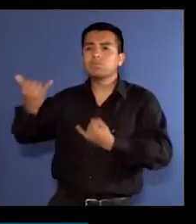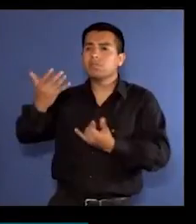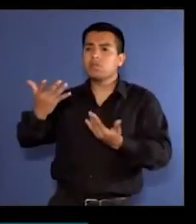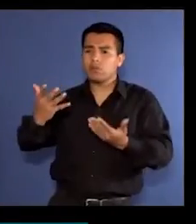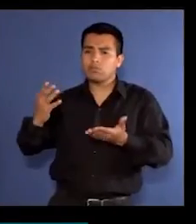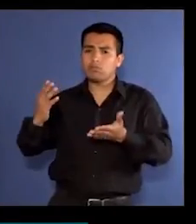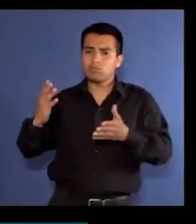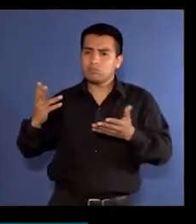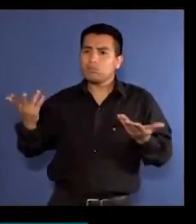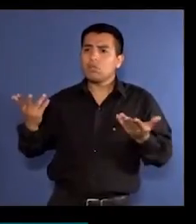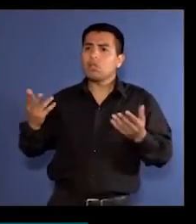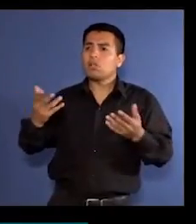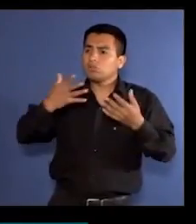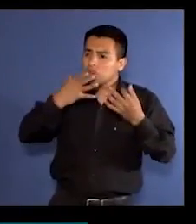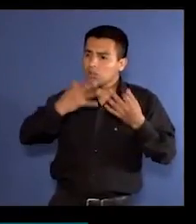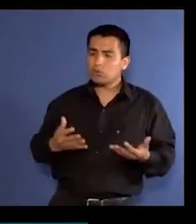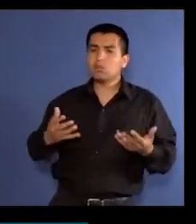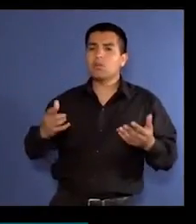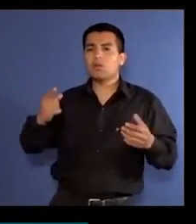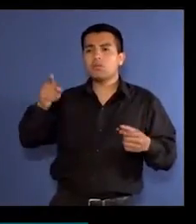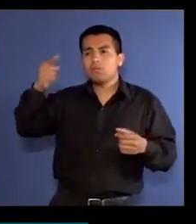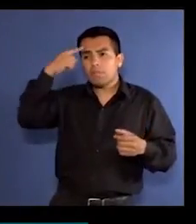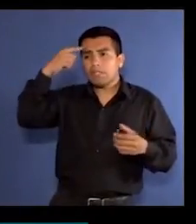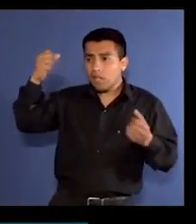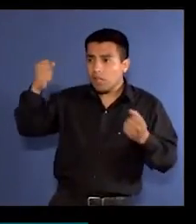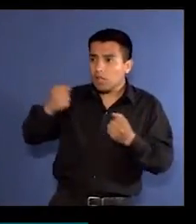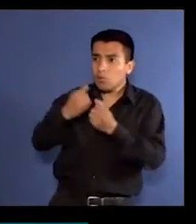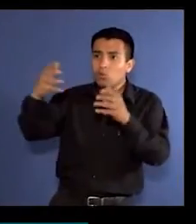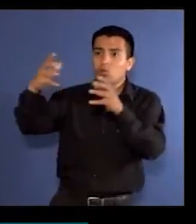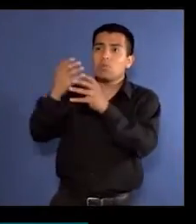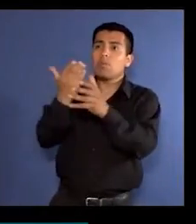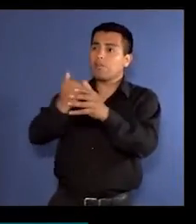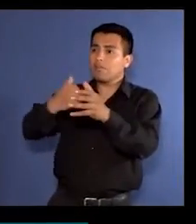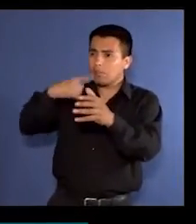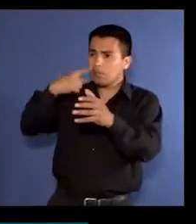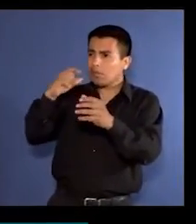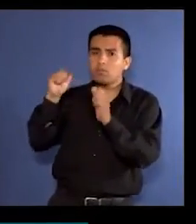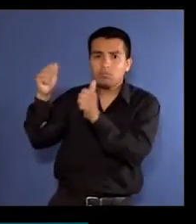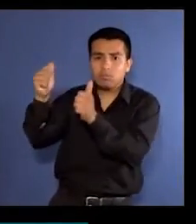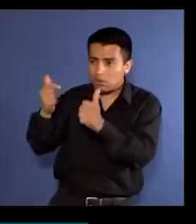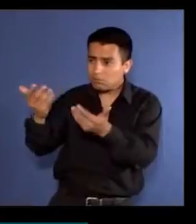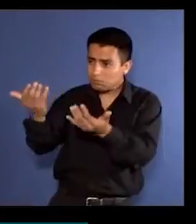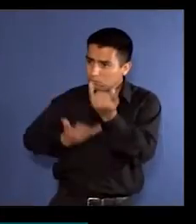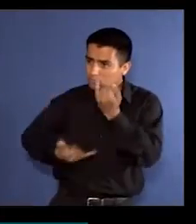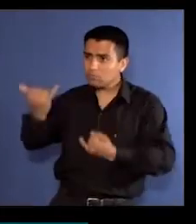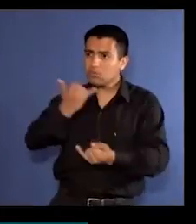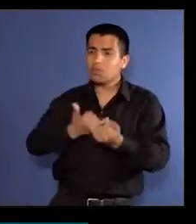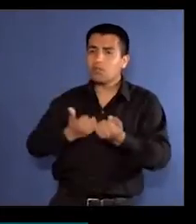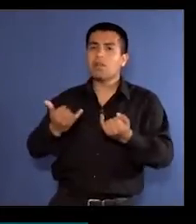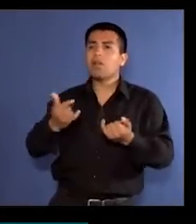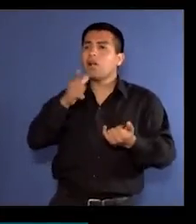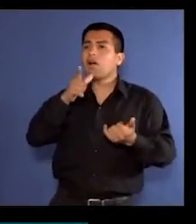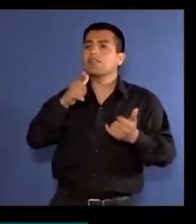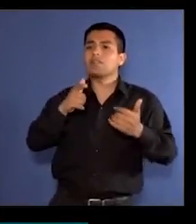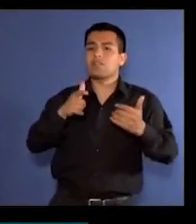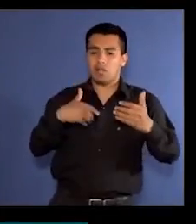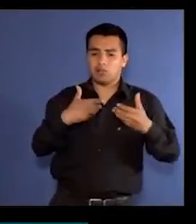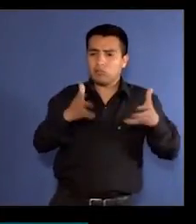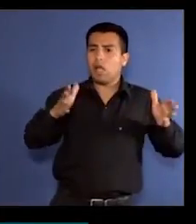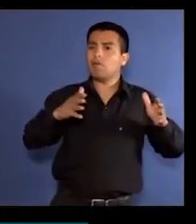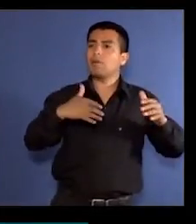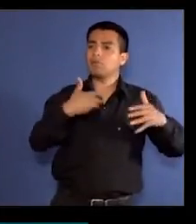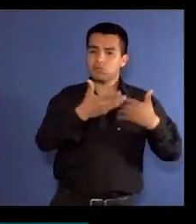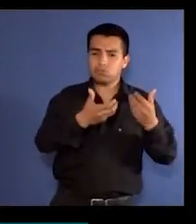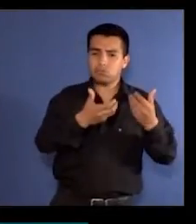convicción si entienden que con este acuerdo con el Fondo Monetario Internacional se está abriendo terreno para un desarrollo para nuestro